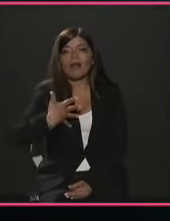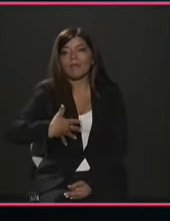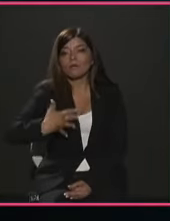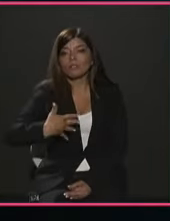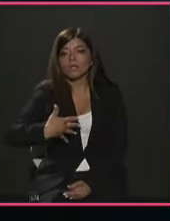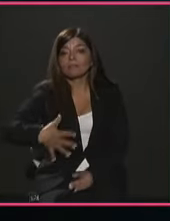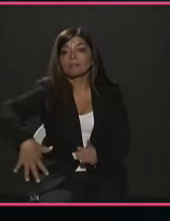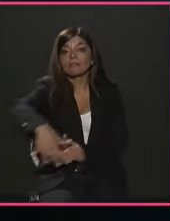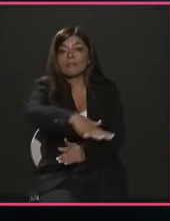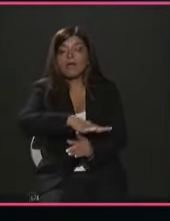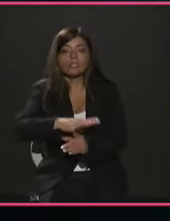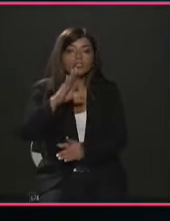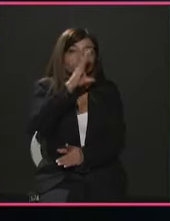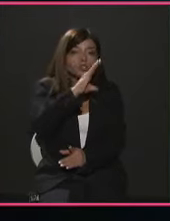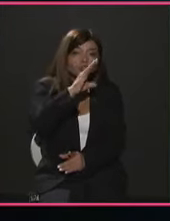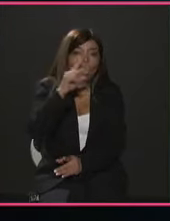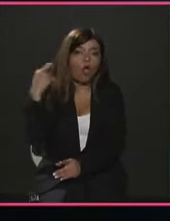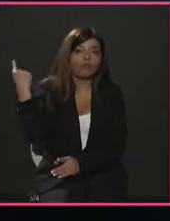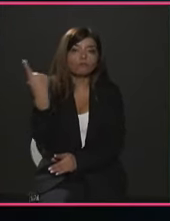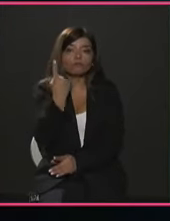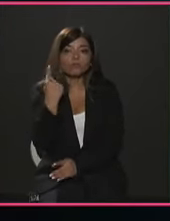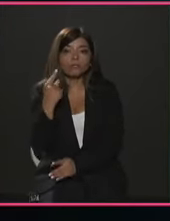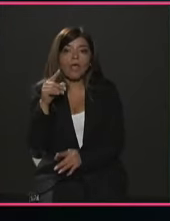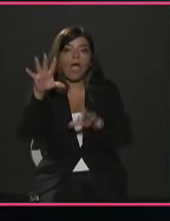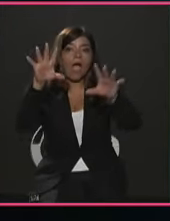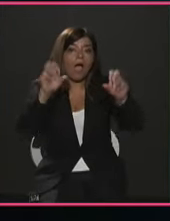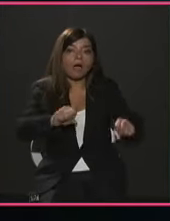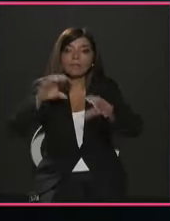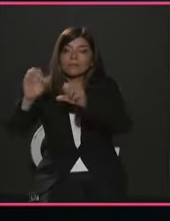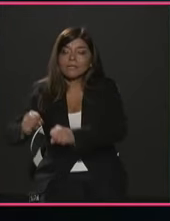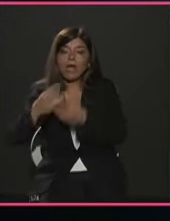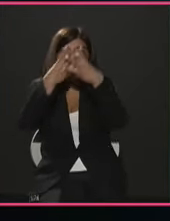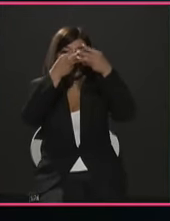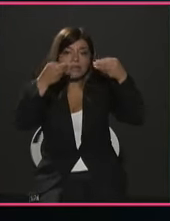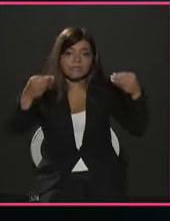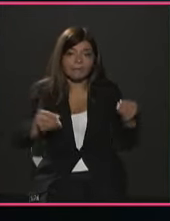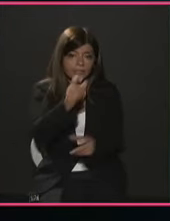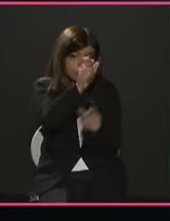en el plan Nacional de búsqueda de nuestros detenidos desaparecidos